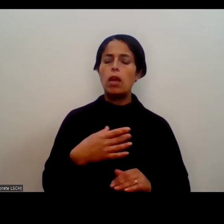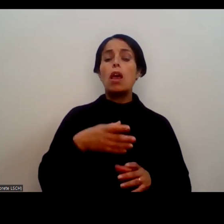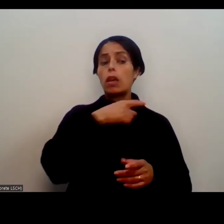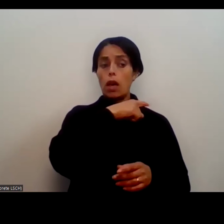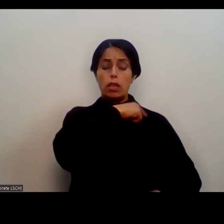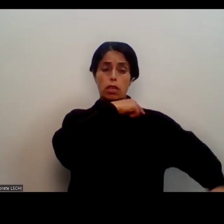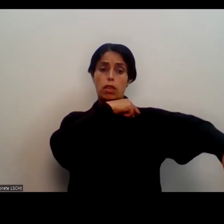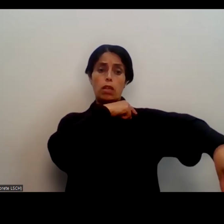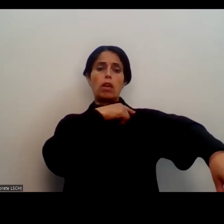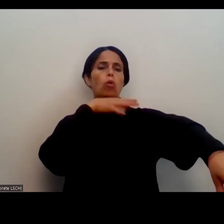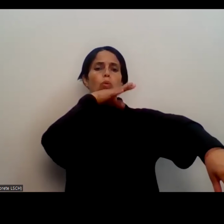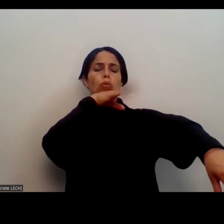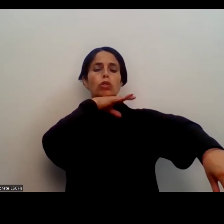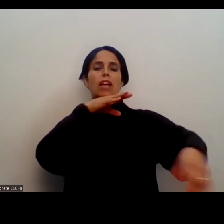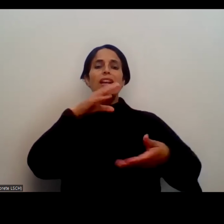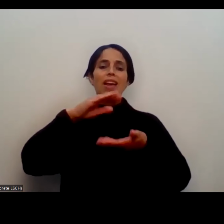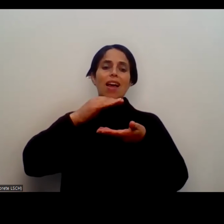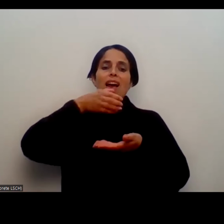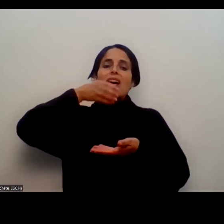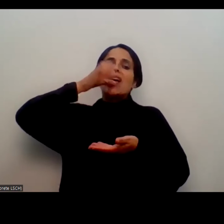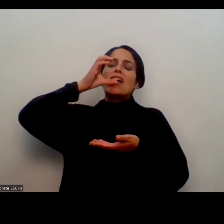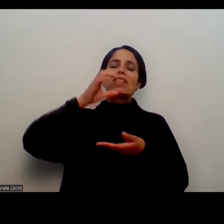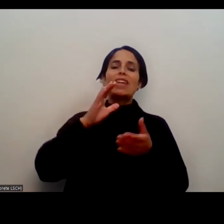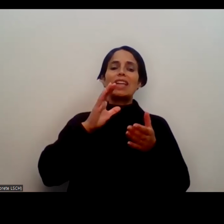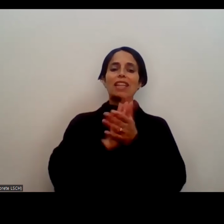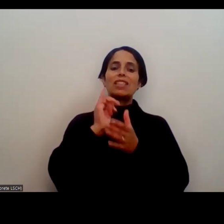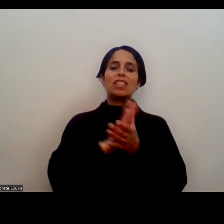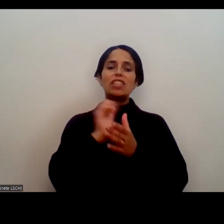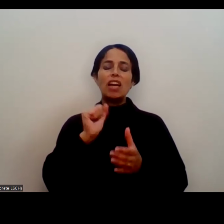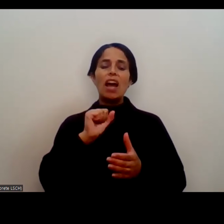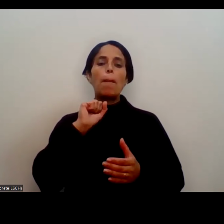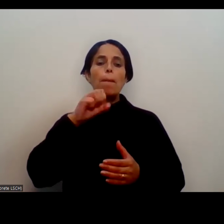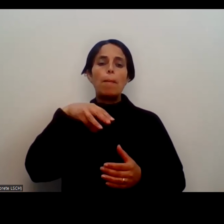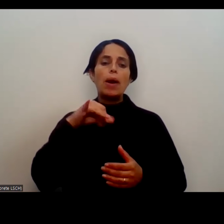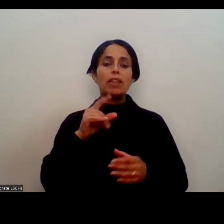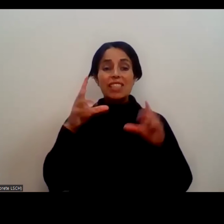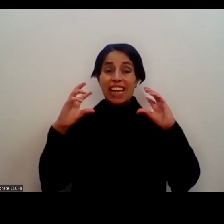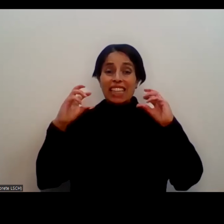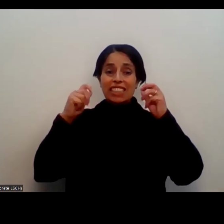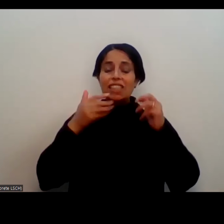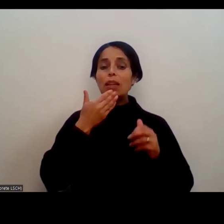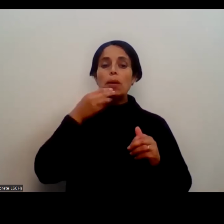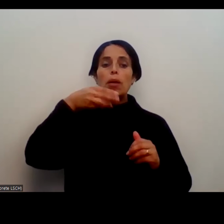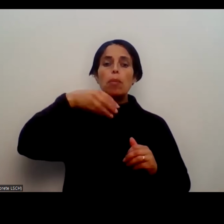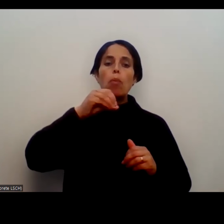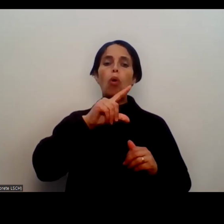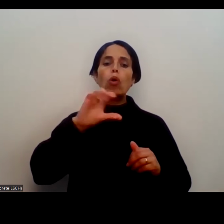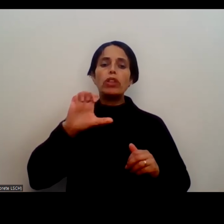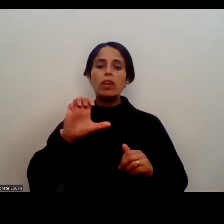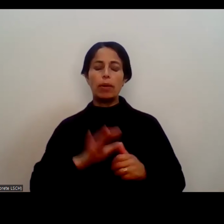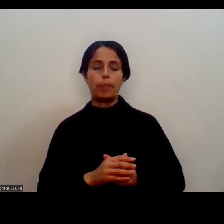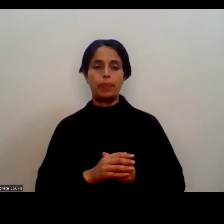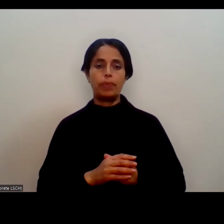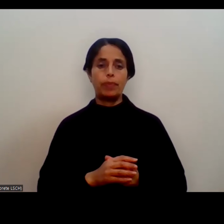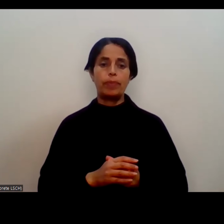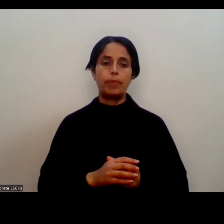la libación de chicha de maíz y de chicha de molle. Molle es local. Entonces,